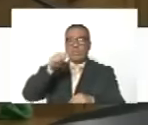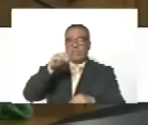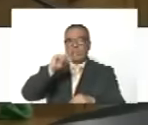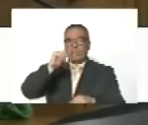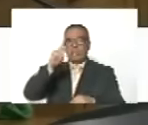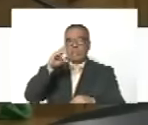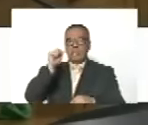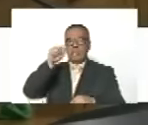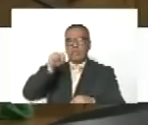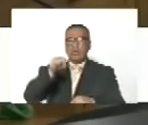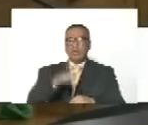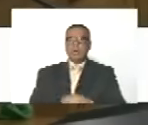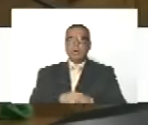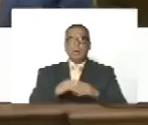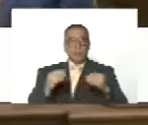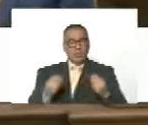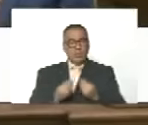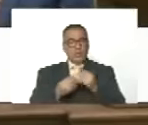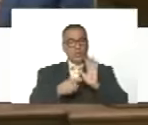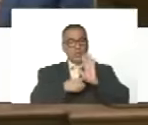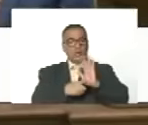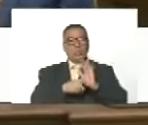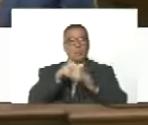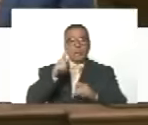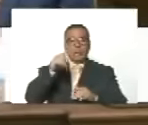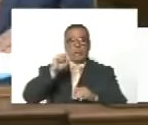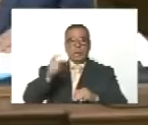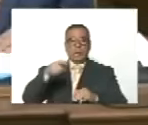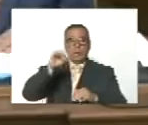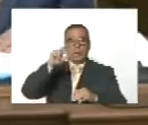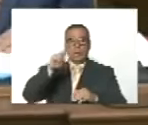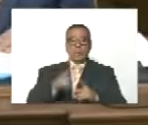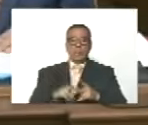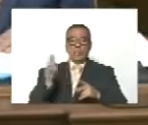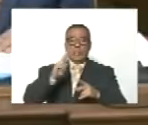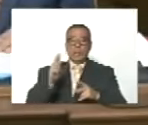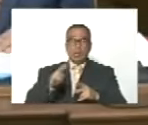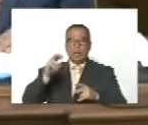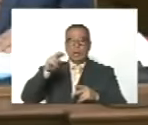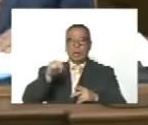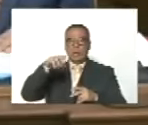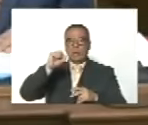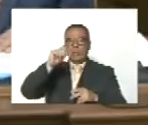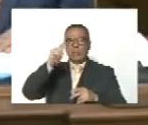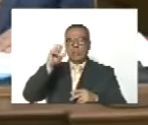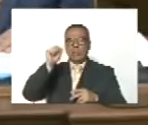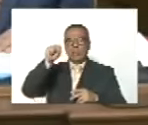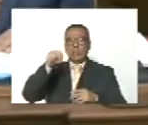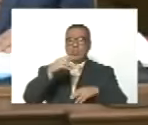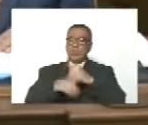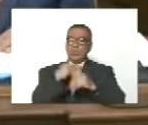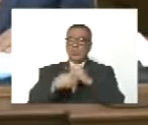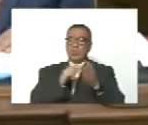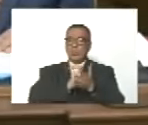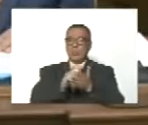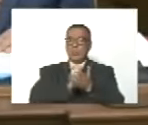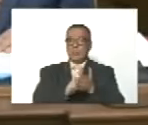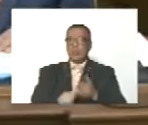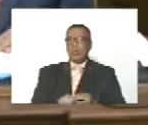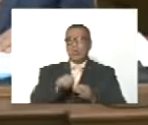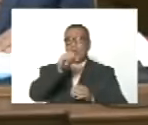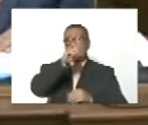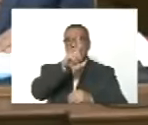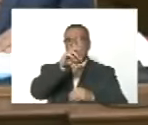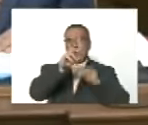Kazajistán, concurrente ante la República de Kirguisa y la República de Uzbekistán, de acuerdo a lo consagrado en los